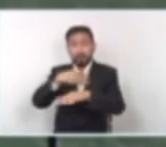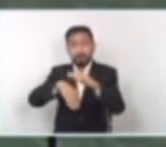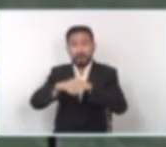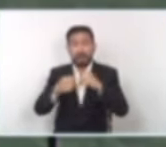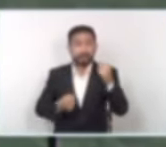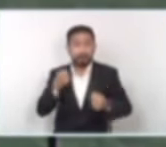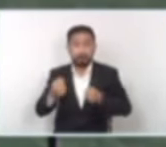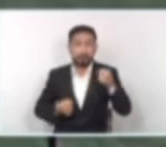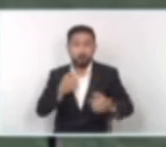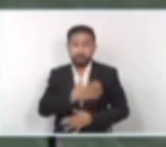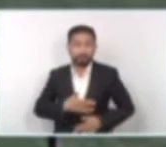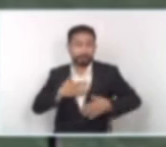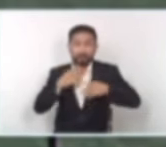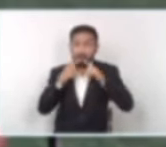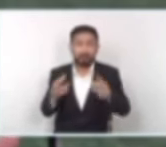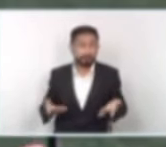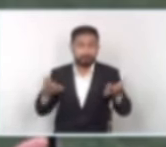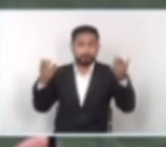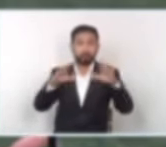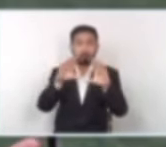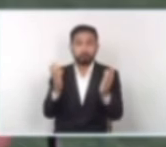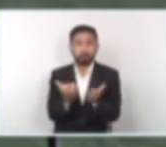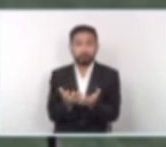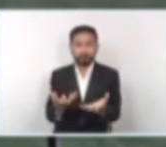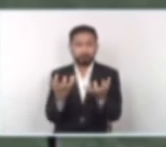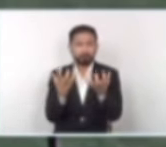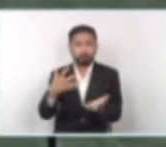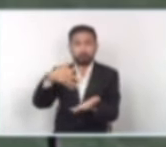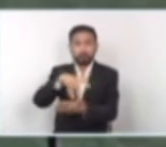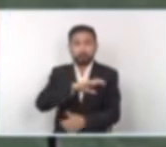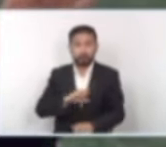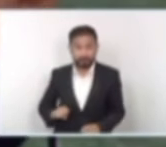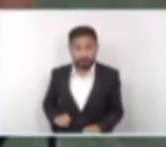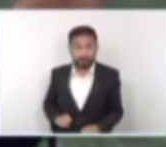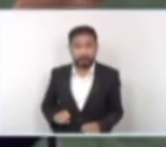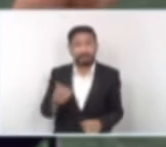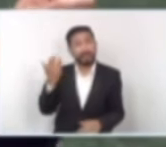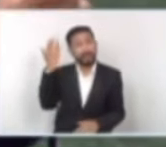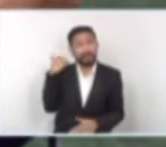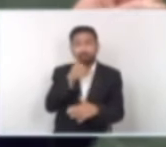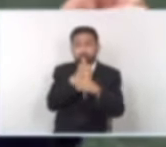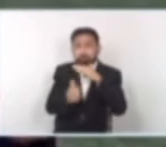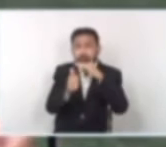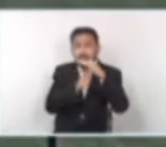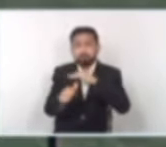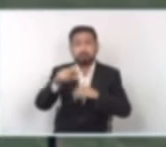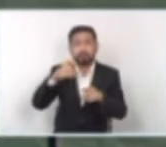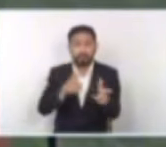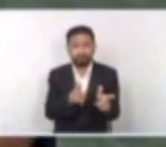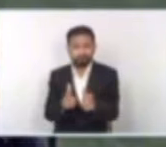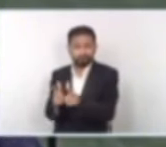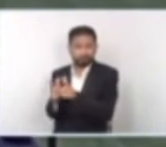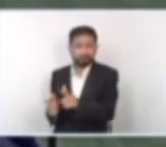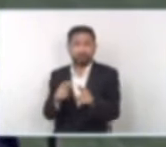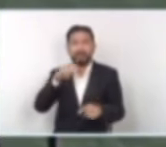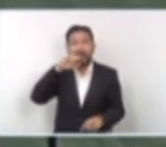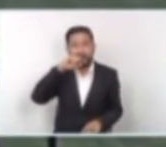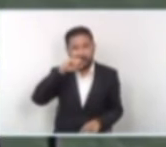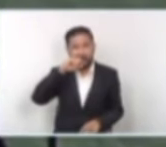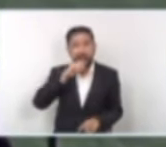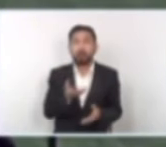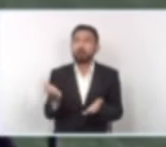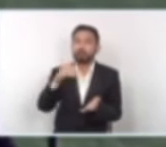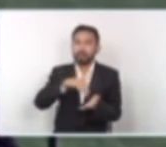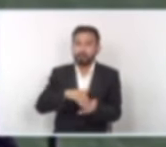entretenimiento. Le dimos a miles de salvadoreños que huyeron de las guerras y de la pobreza un país al cual